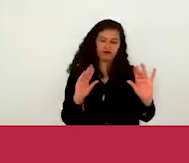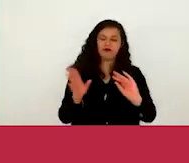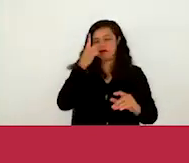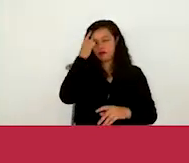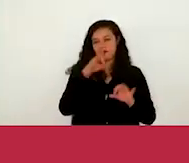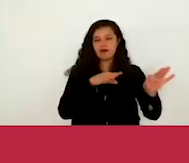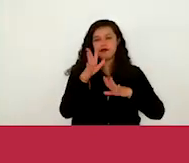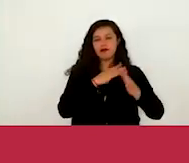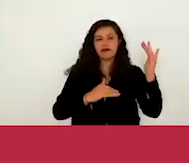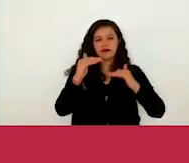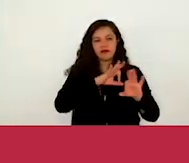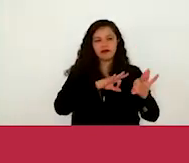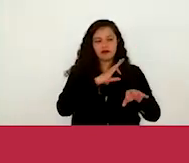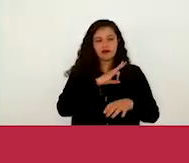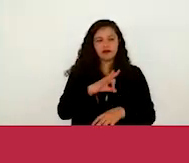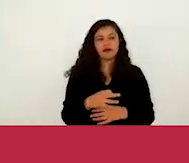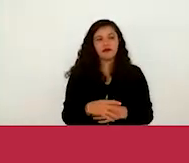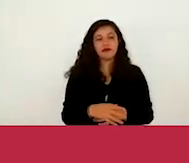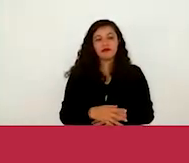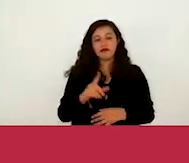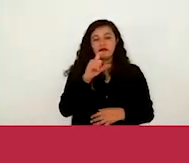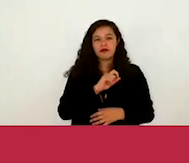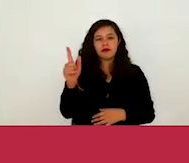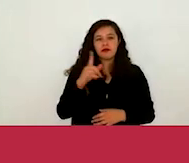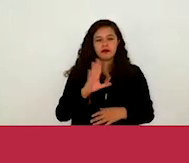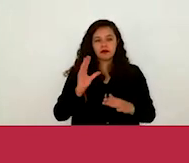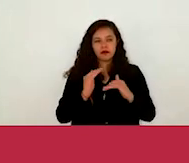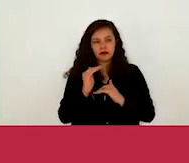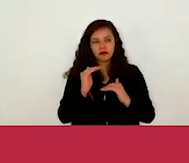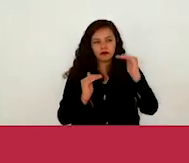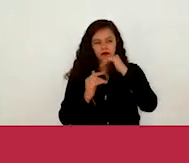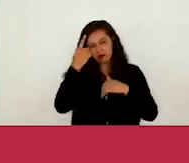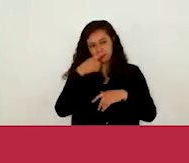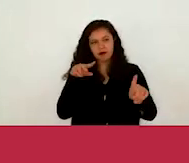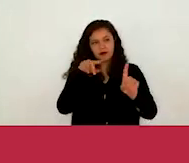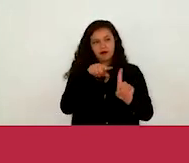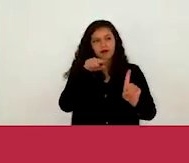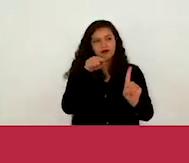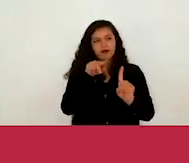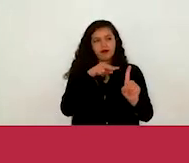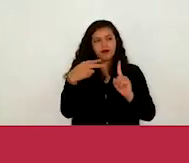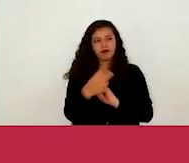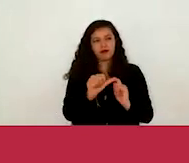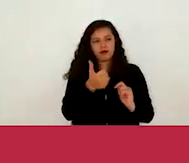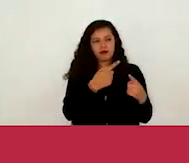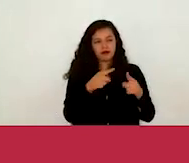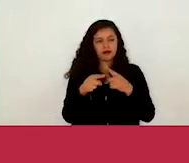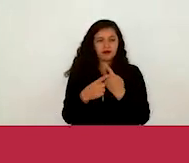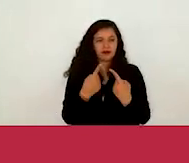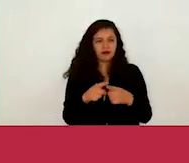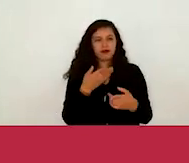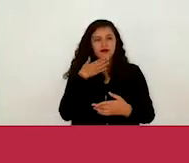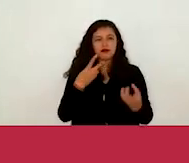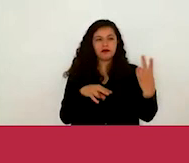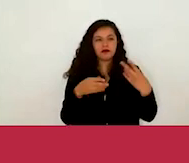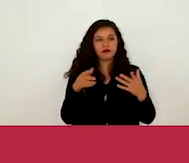desempeño laboral y madurez profesional con enfoque orientado a resultados y entre otros más pues bien maestro bienvenido